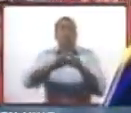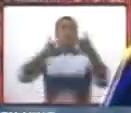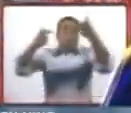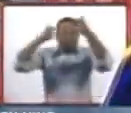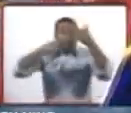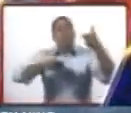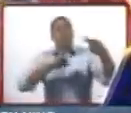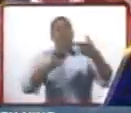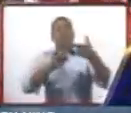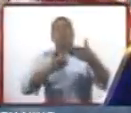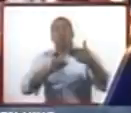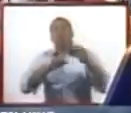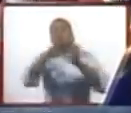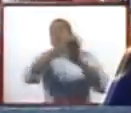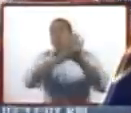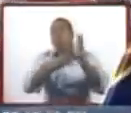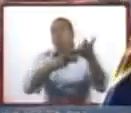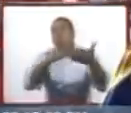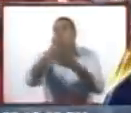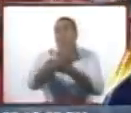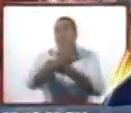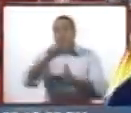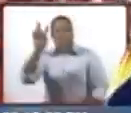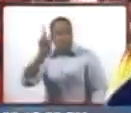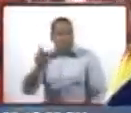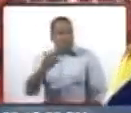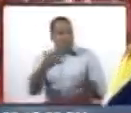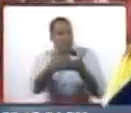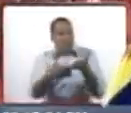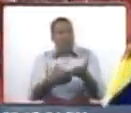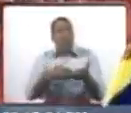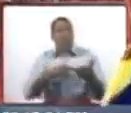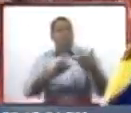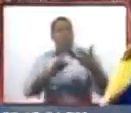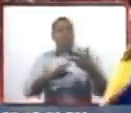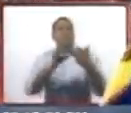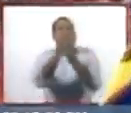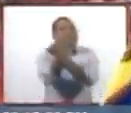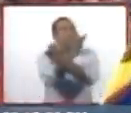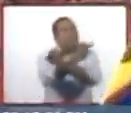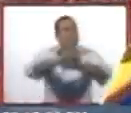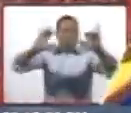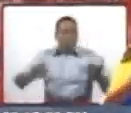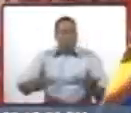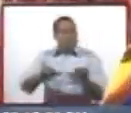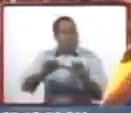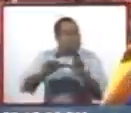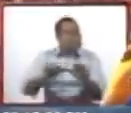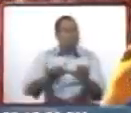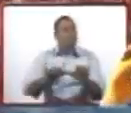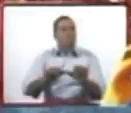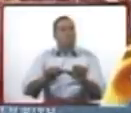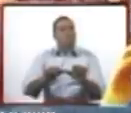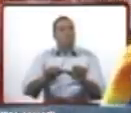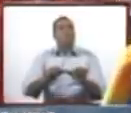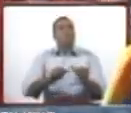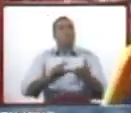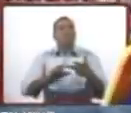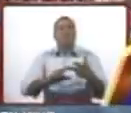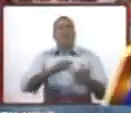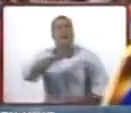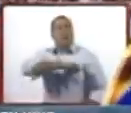plan de la patria. Preservar nuestra independencia, que es el bien más preciado que hemos tenido. Preservar el